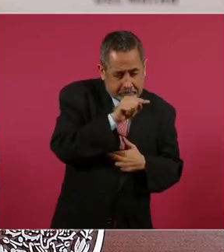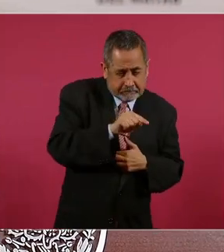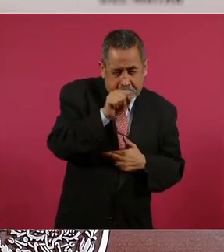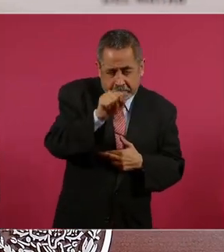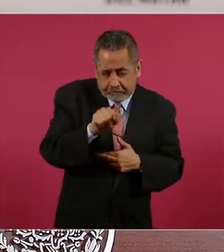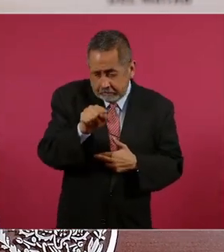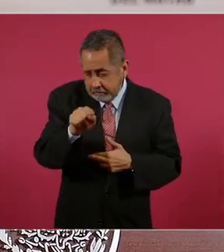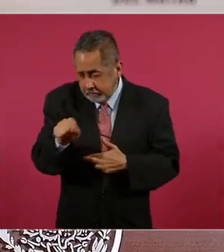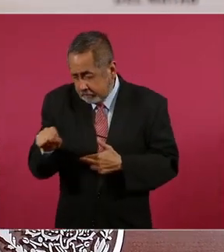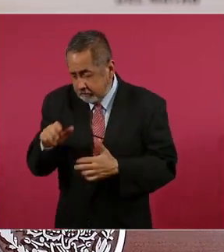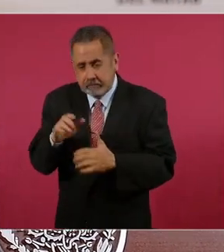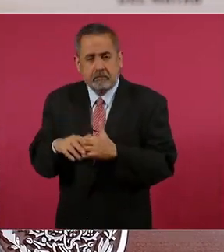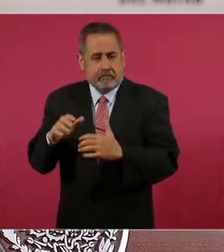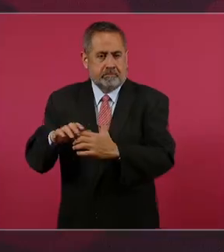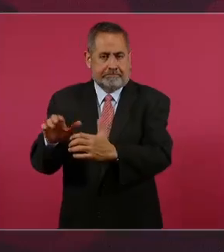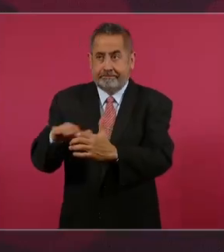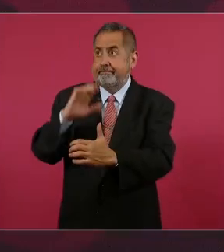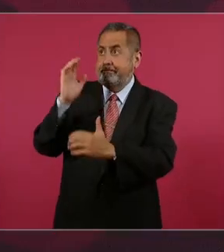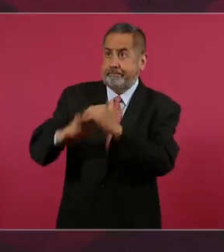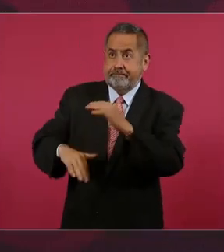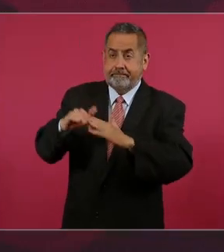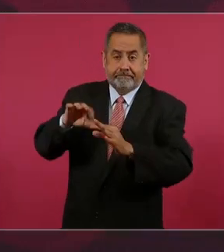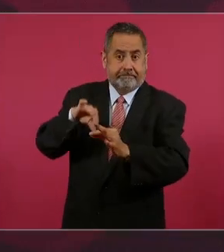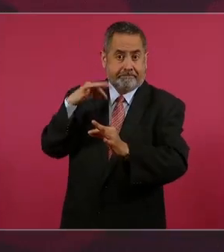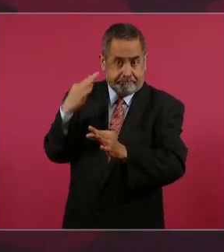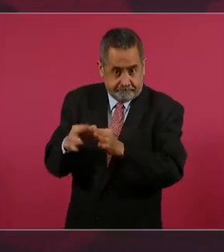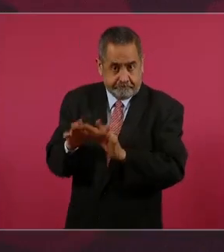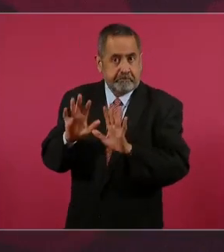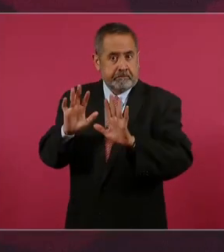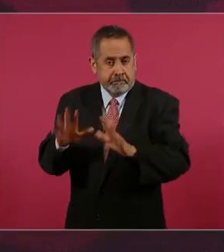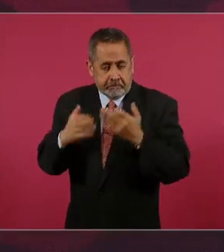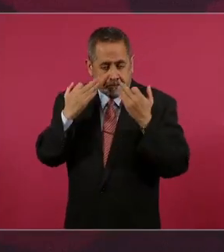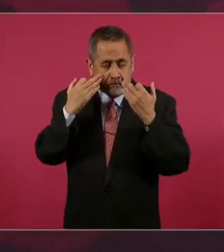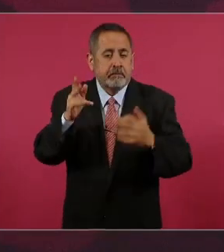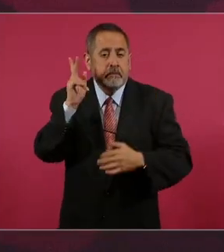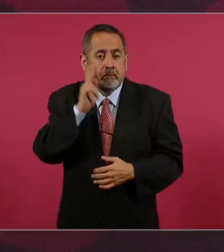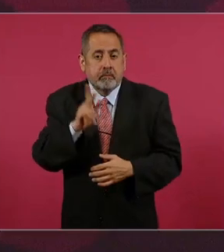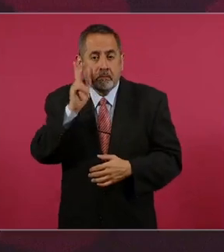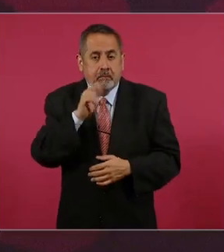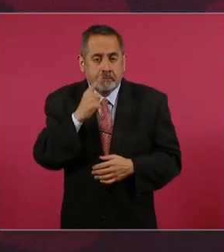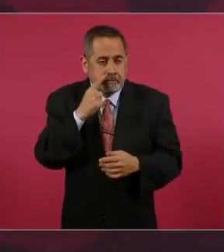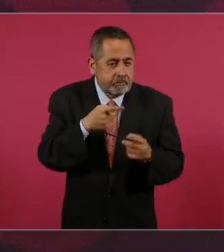se termina la obra y los periodos de prueba